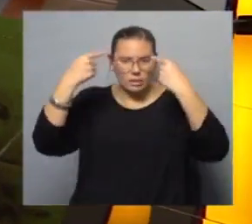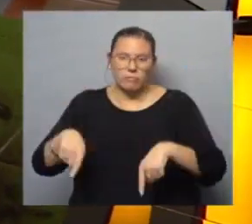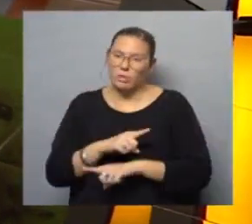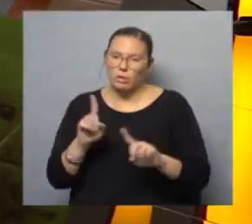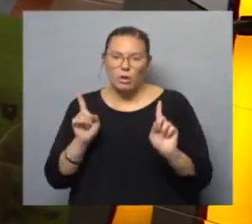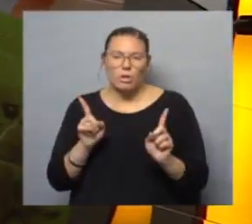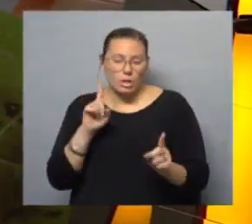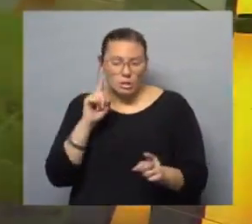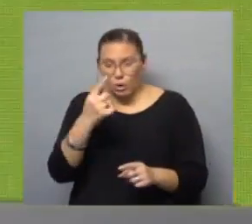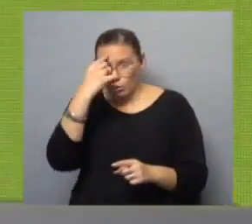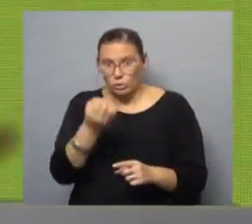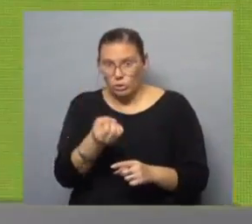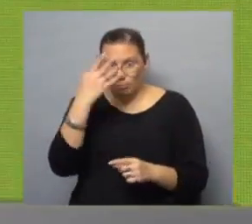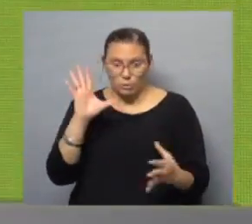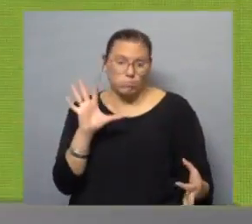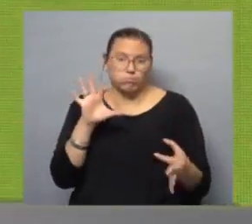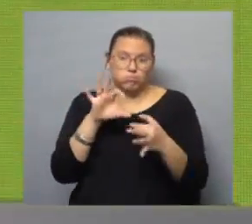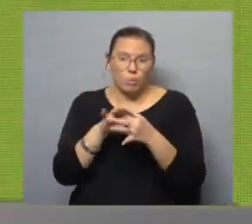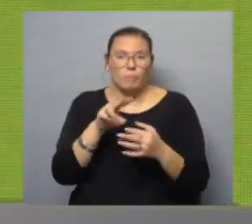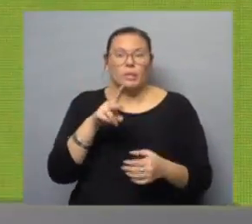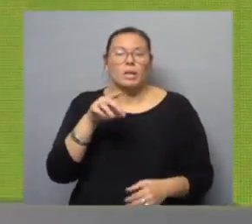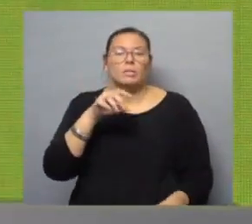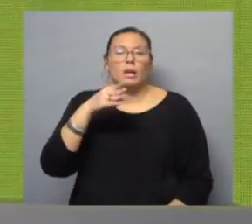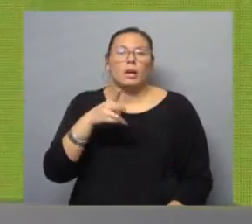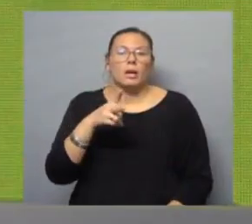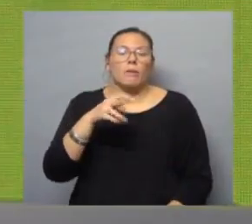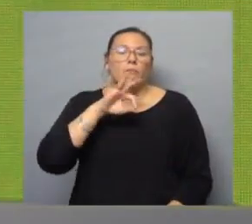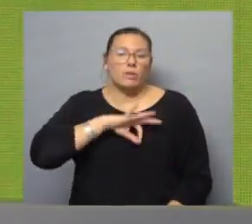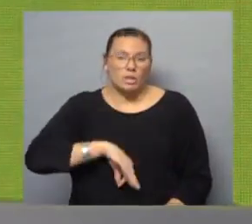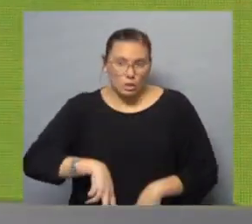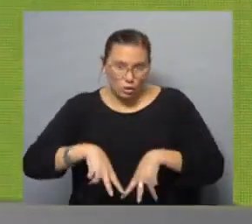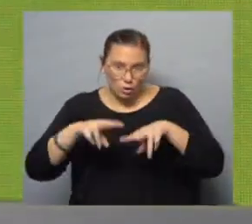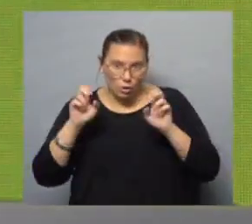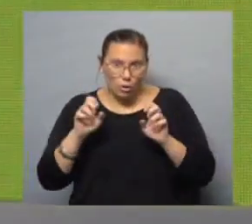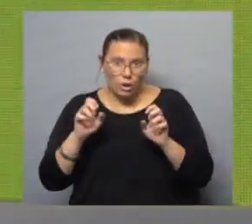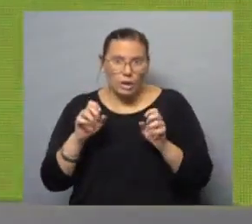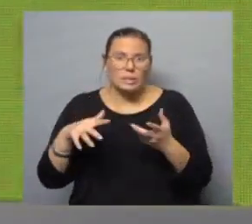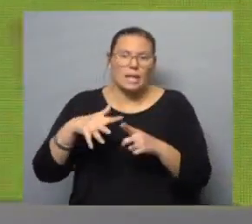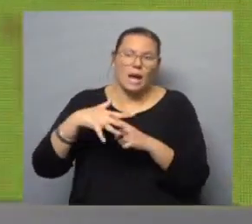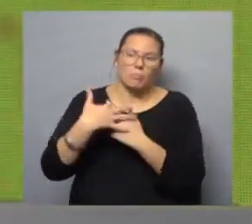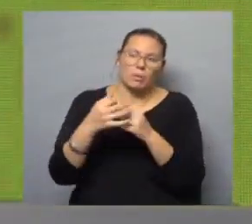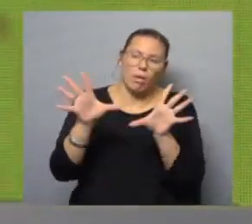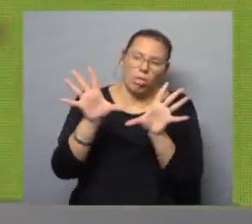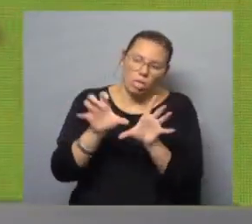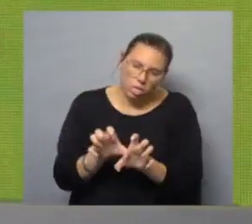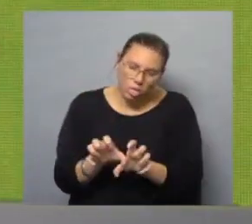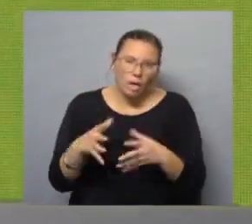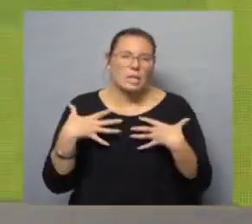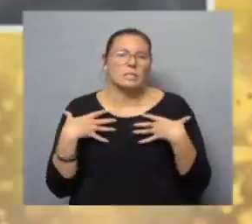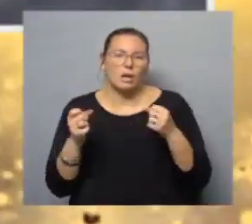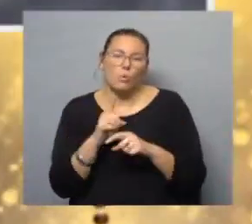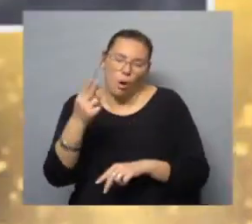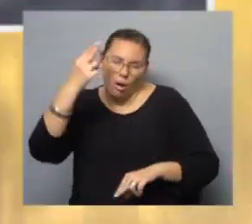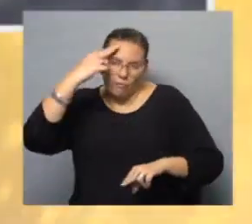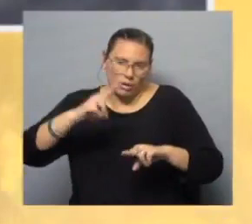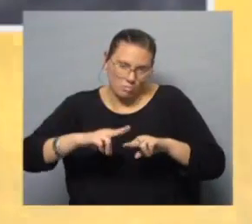enfoque que presenta Santiago Mirazo, que es virólogo, ¿no? Como él cuenta como este deterioro del ambiente, la salud o enfermedad, en este